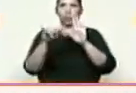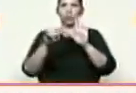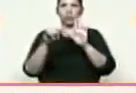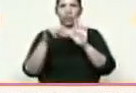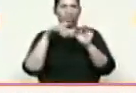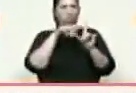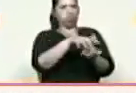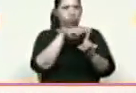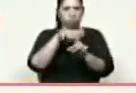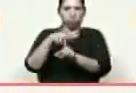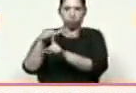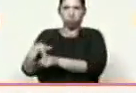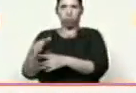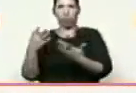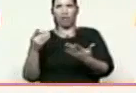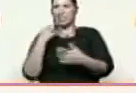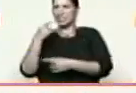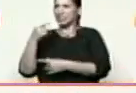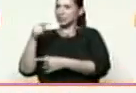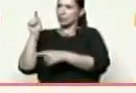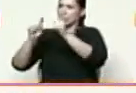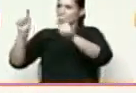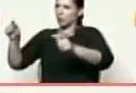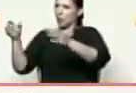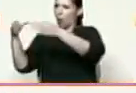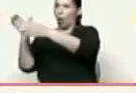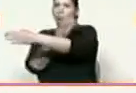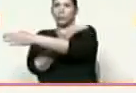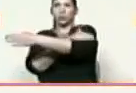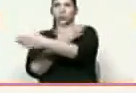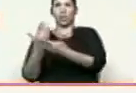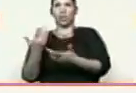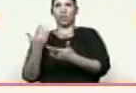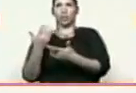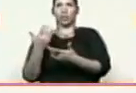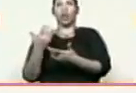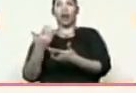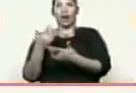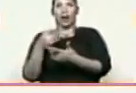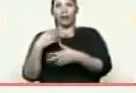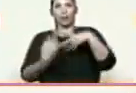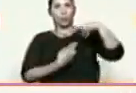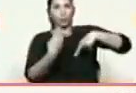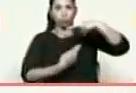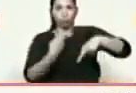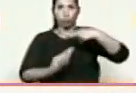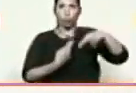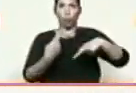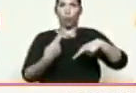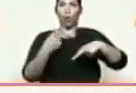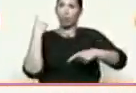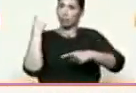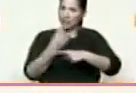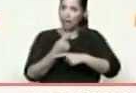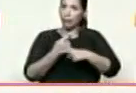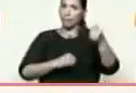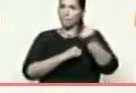minimizarla. Y la revolución depende de la Asamblea Nacional Constituyente.